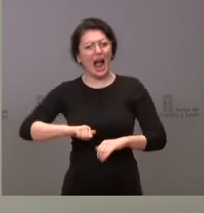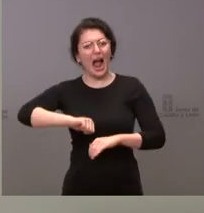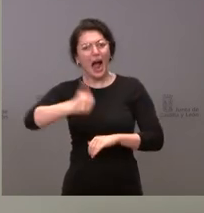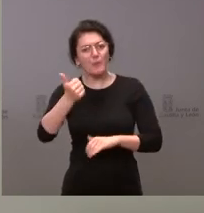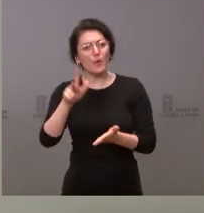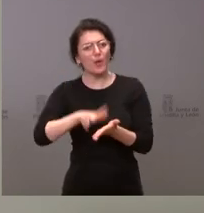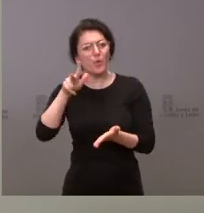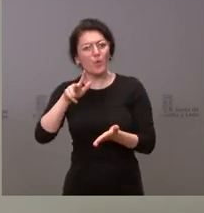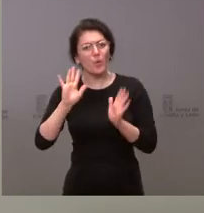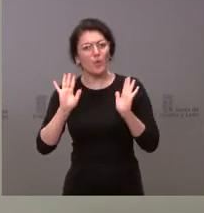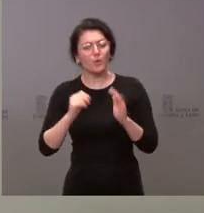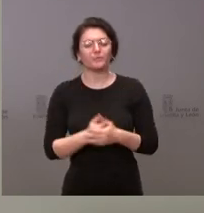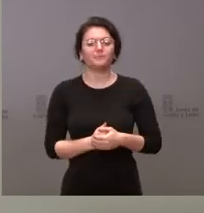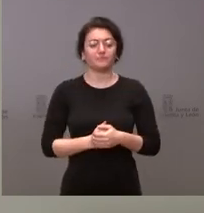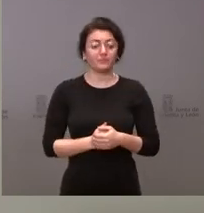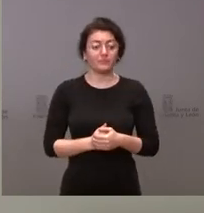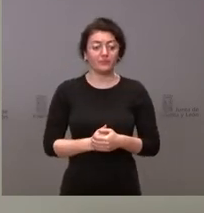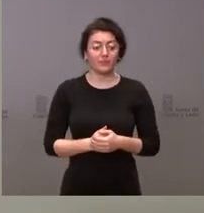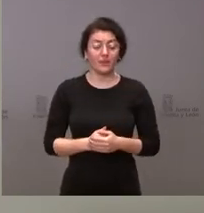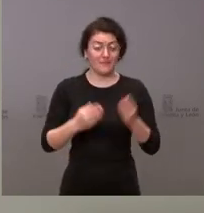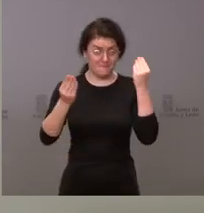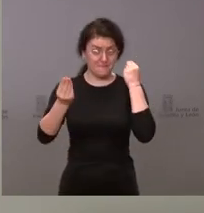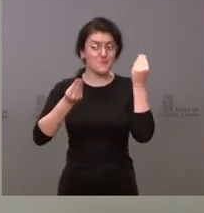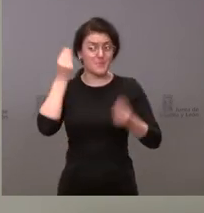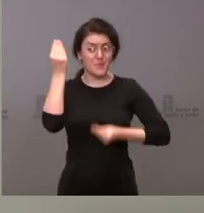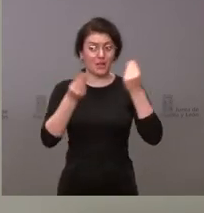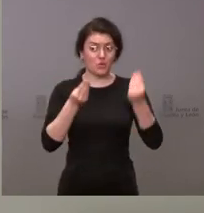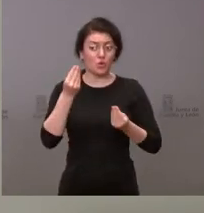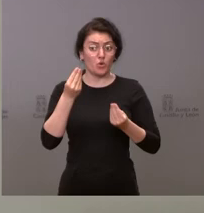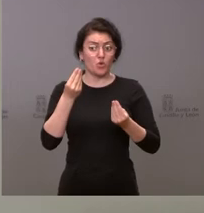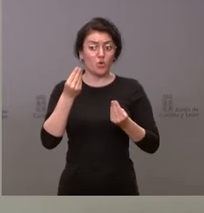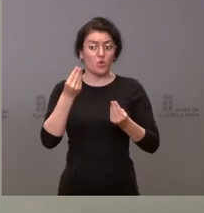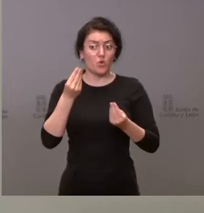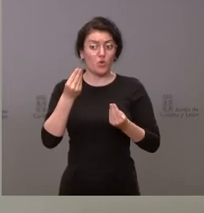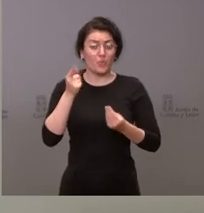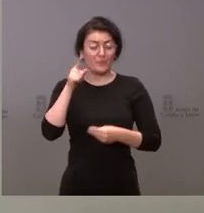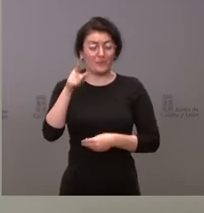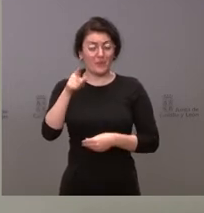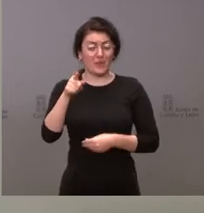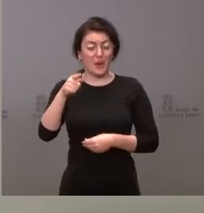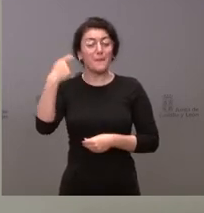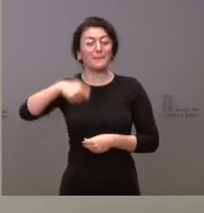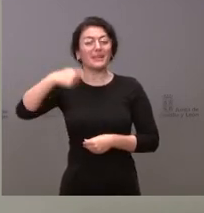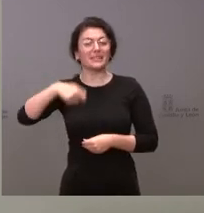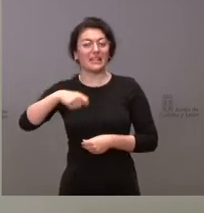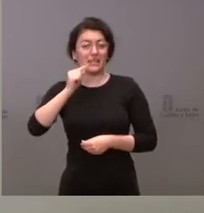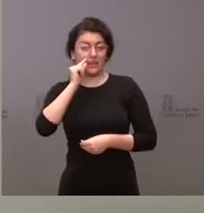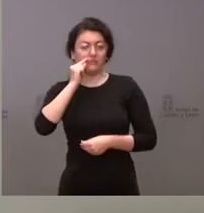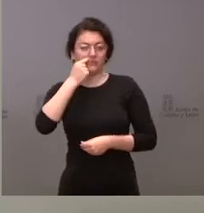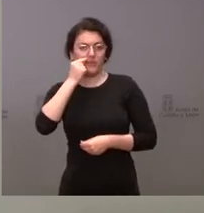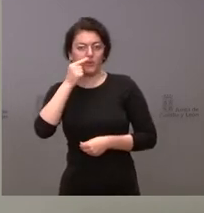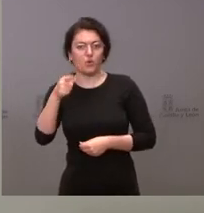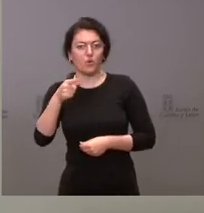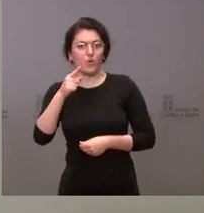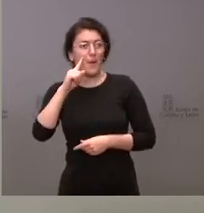pues yo creo que la idea del presidente de la junta de castilla y león que planteó es que la primera decisión una de las primeras decisiones que